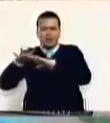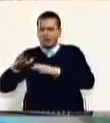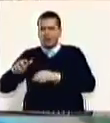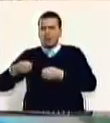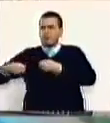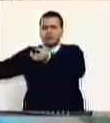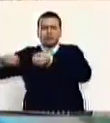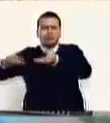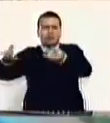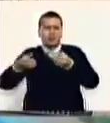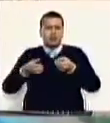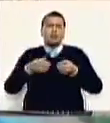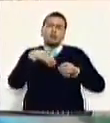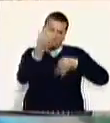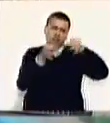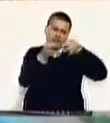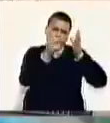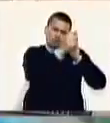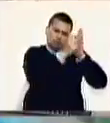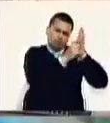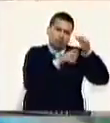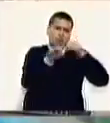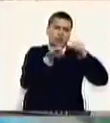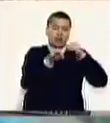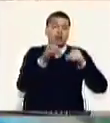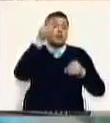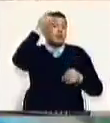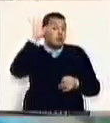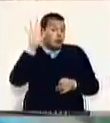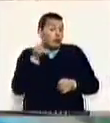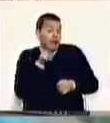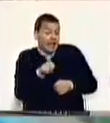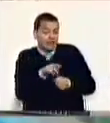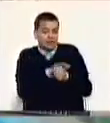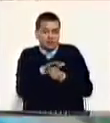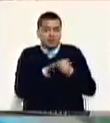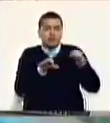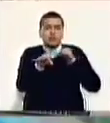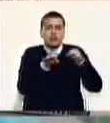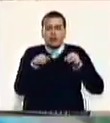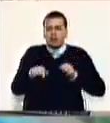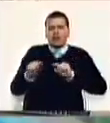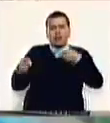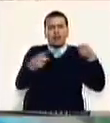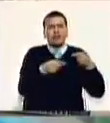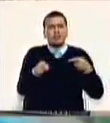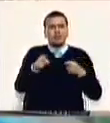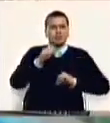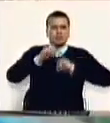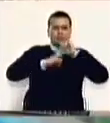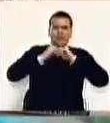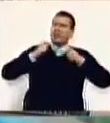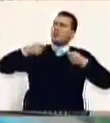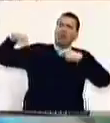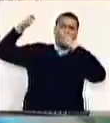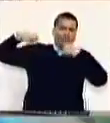Habrá ocasión de explicarlo más detenidamente, pero tal vez eso explique por qué el debate de la extranjerización de la